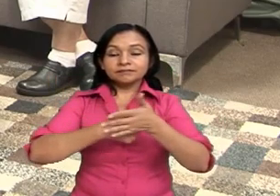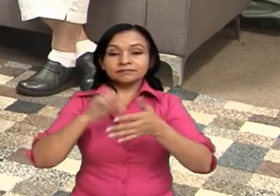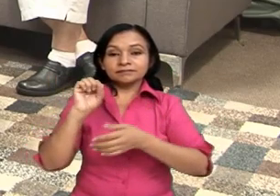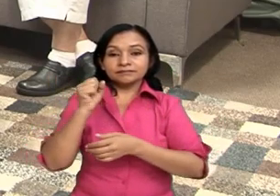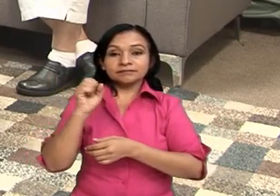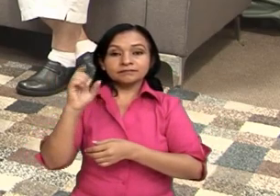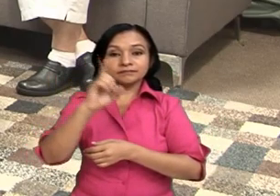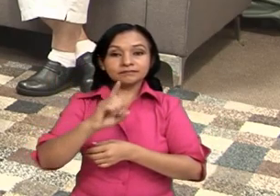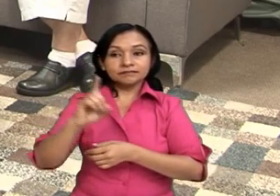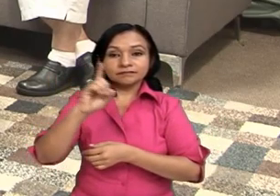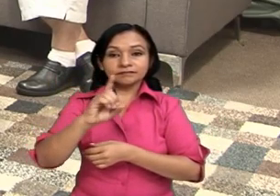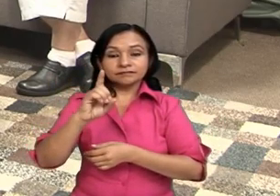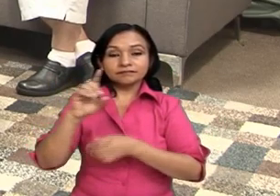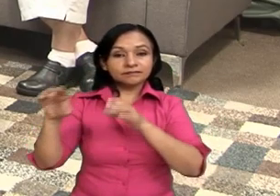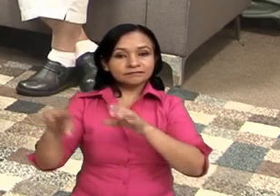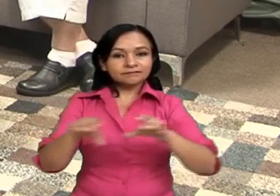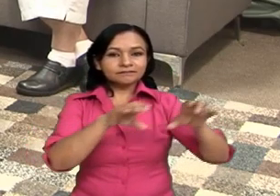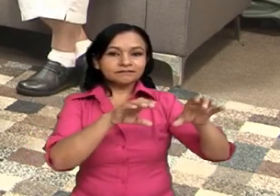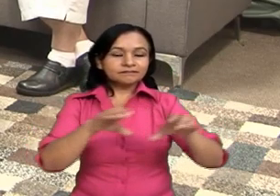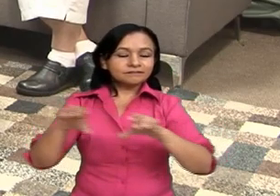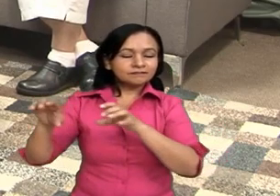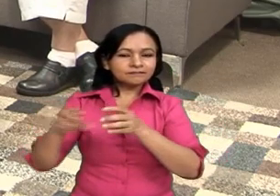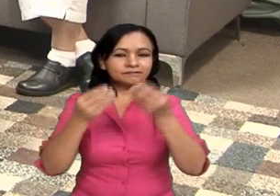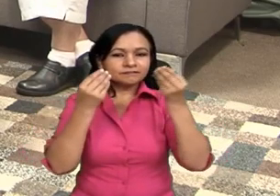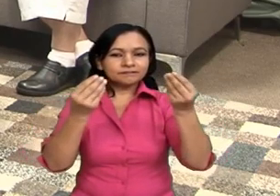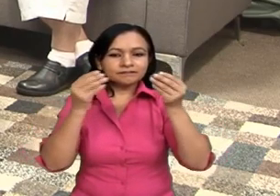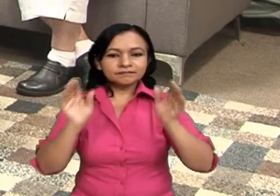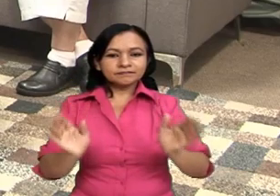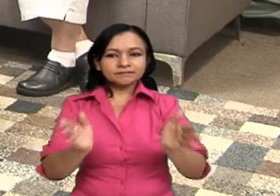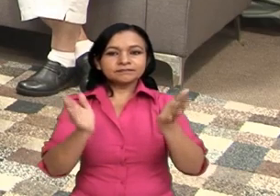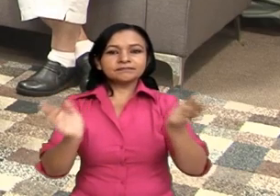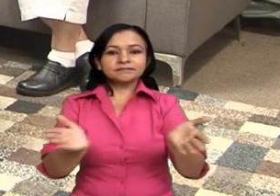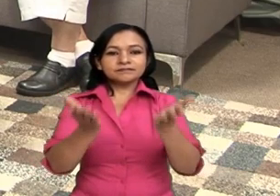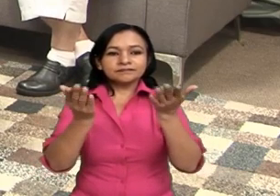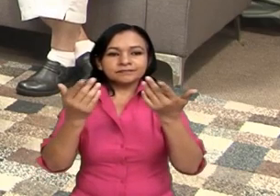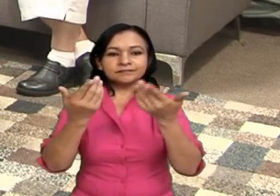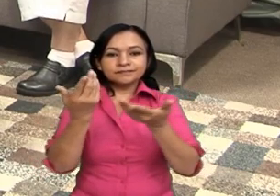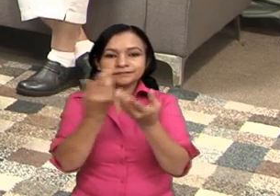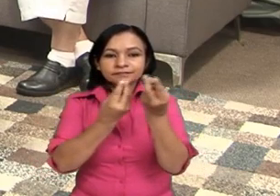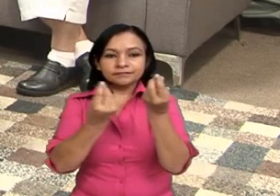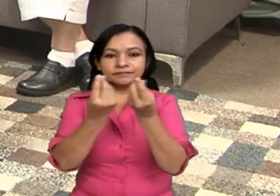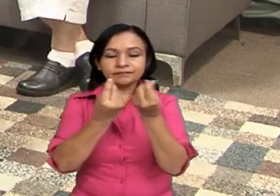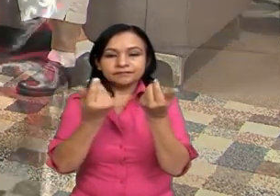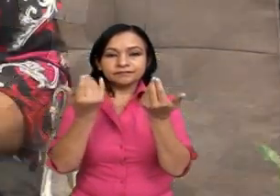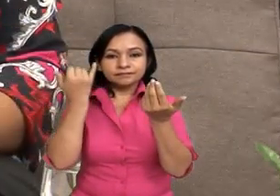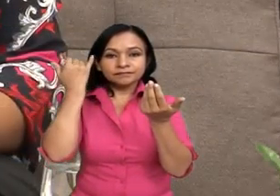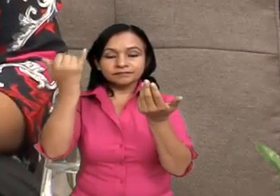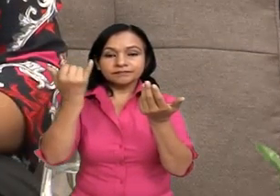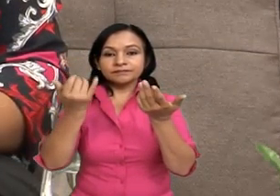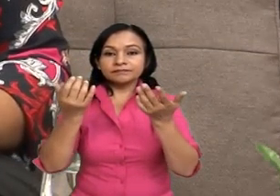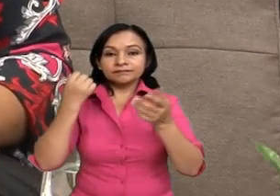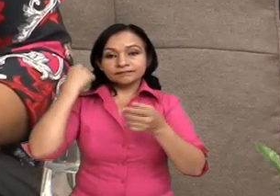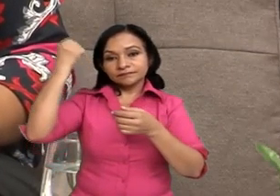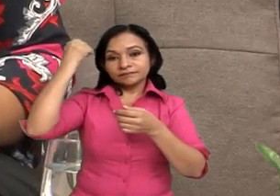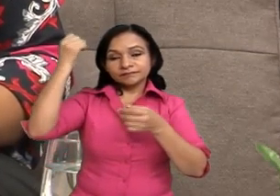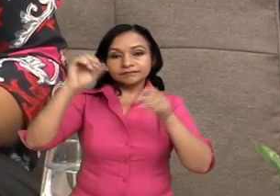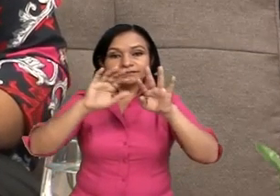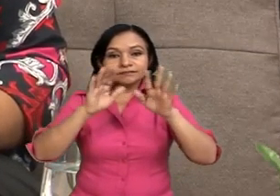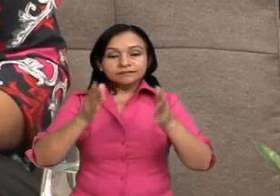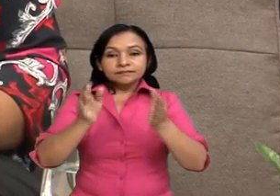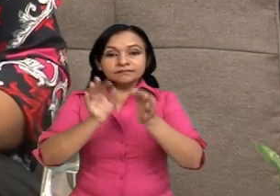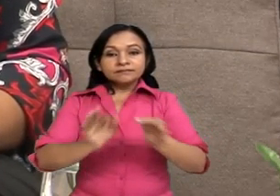fin de semana tenemos muchas actividades que tienen que ver con la promoción de esa economía creativa, emprendedora y victoriosa. Vos decías